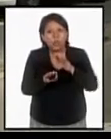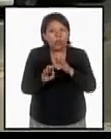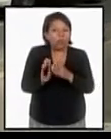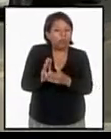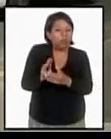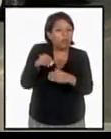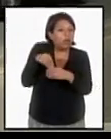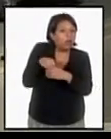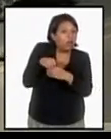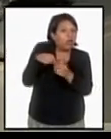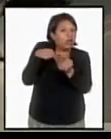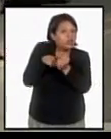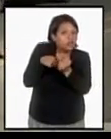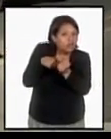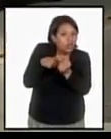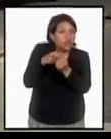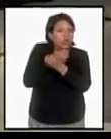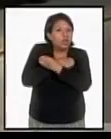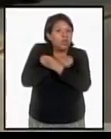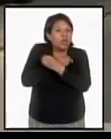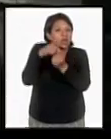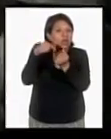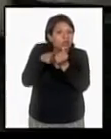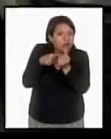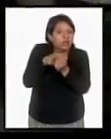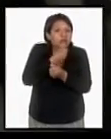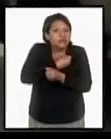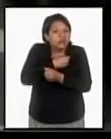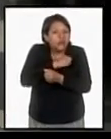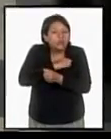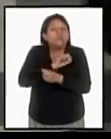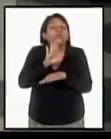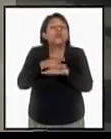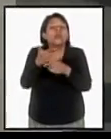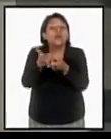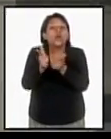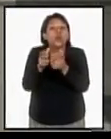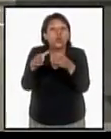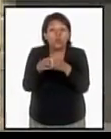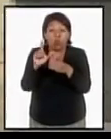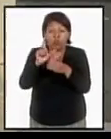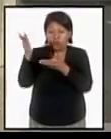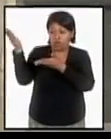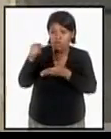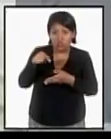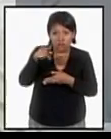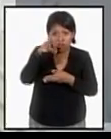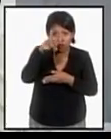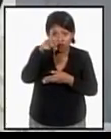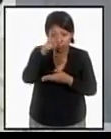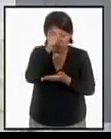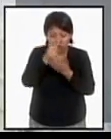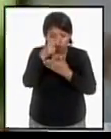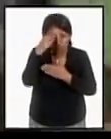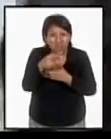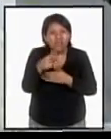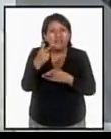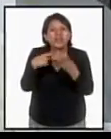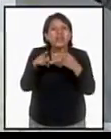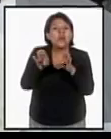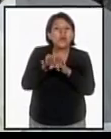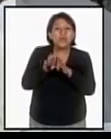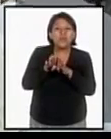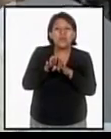de la educación, en la esfera de lo oculto de la salud, porque son población que al llegar a la Ciudad de México vienen evidentemente en